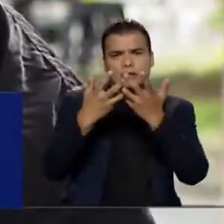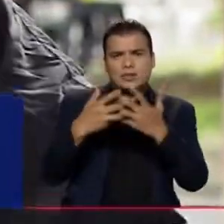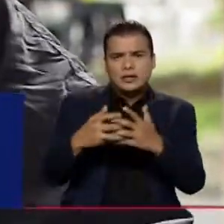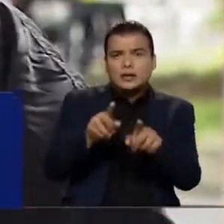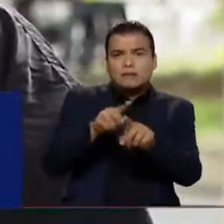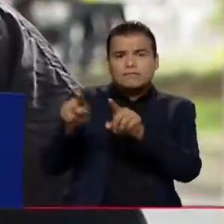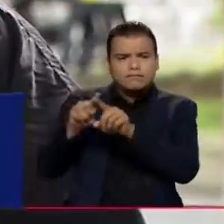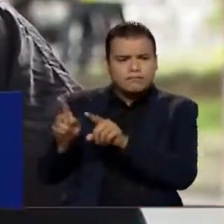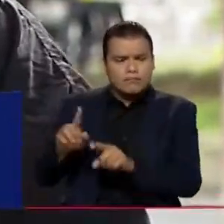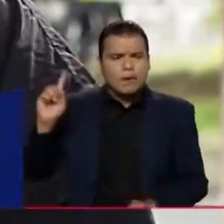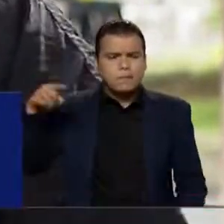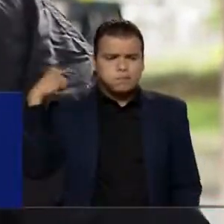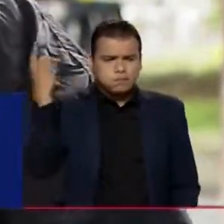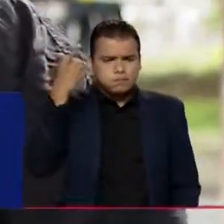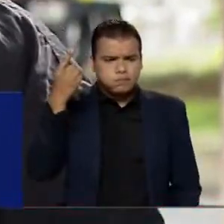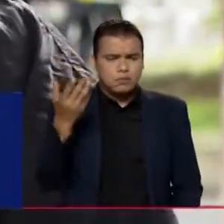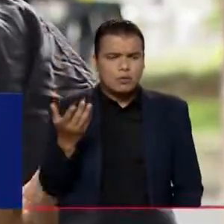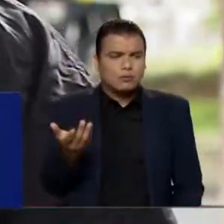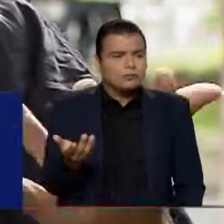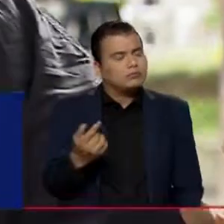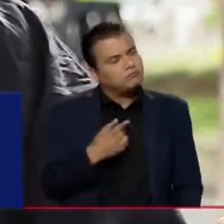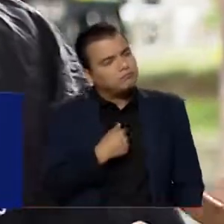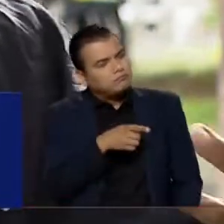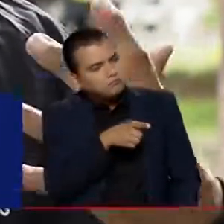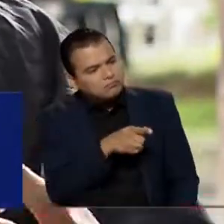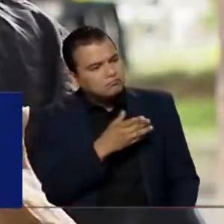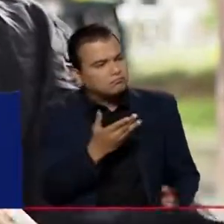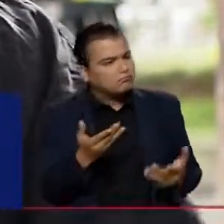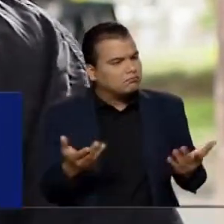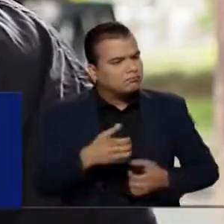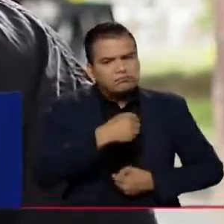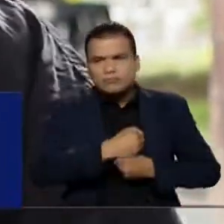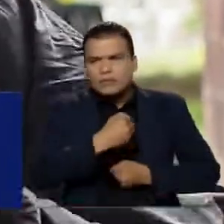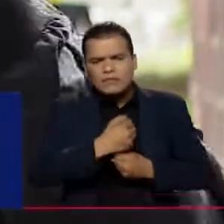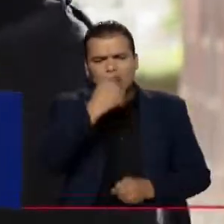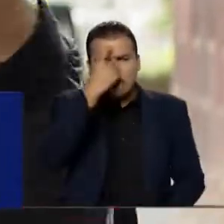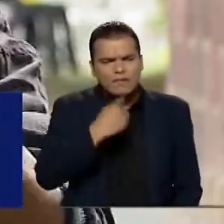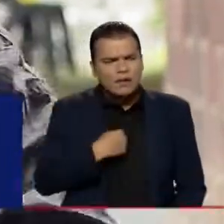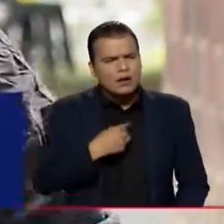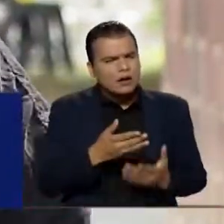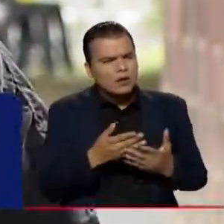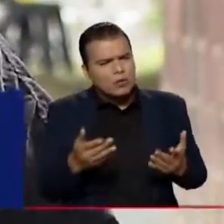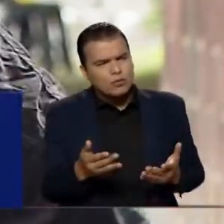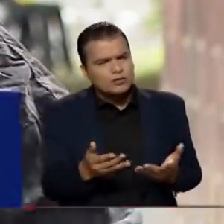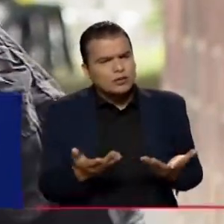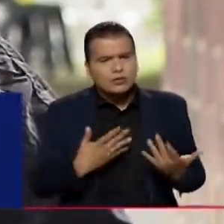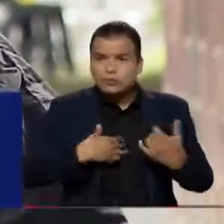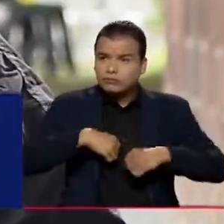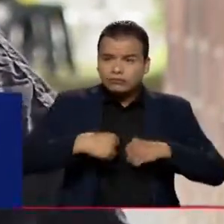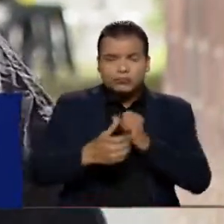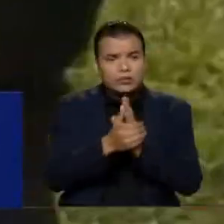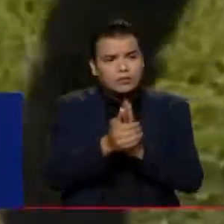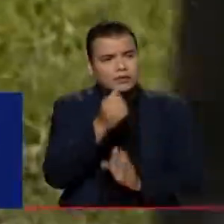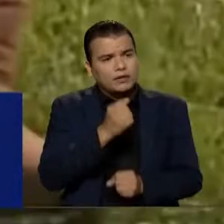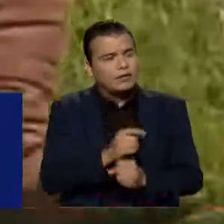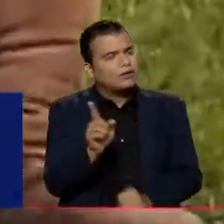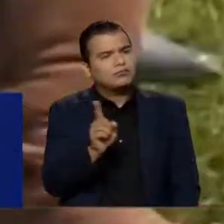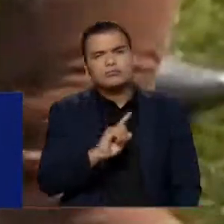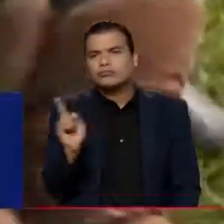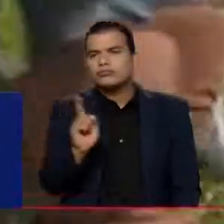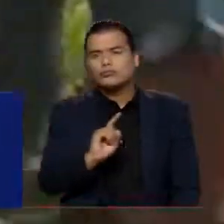grandes sociedades de labor no le interesa lo que uno se desempeña como ser humano, lo que les puede dar uno como ser humano, sino que